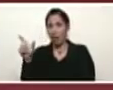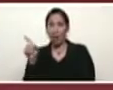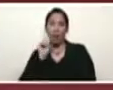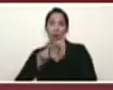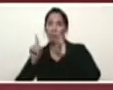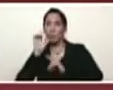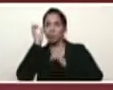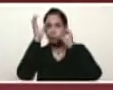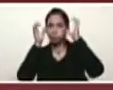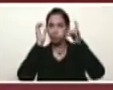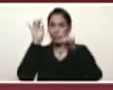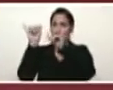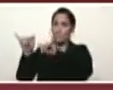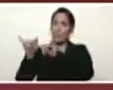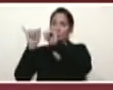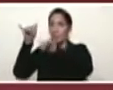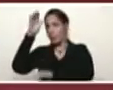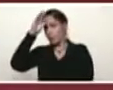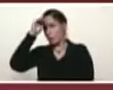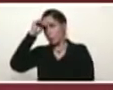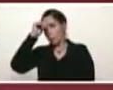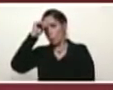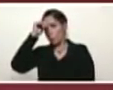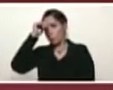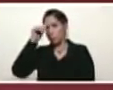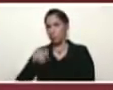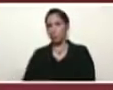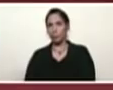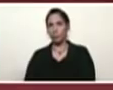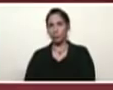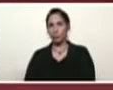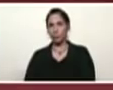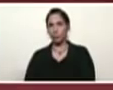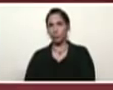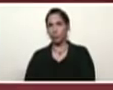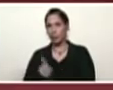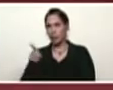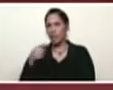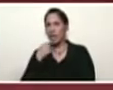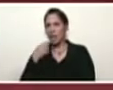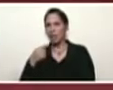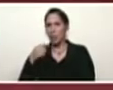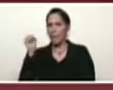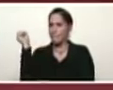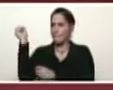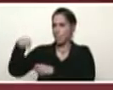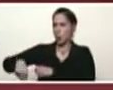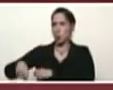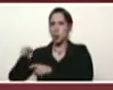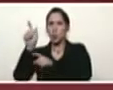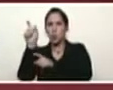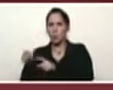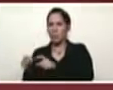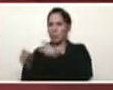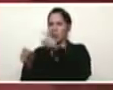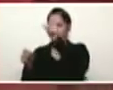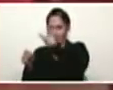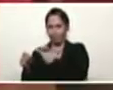Hasta el mismísimo Donald Trump lo desmintió, le metió un coquito.